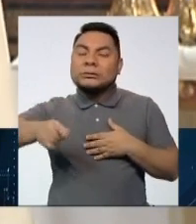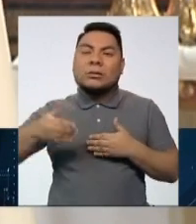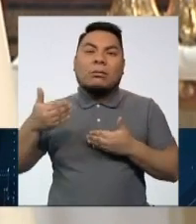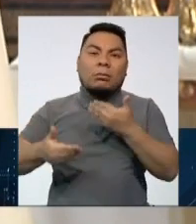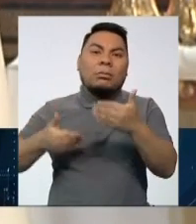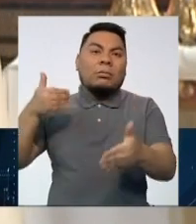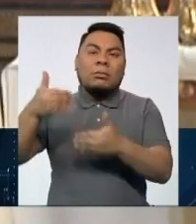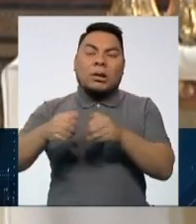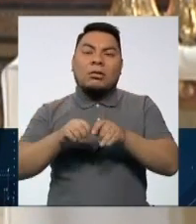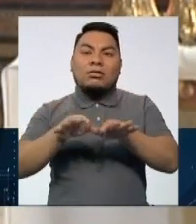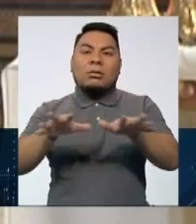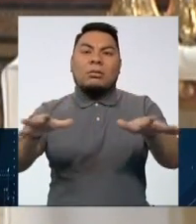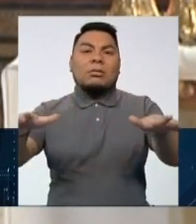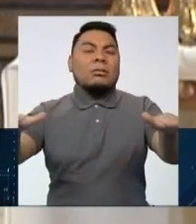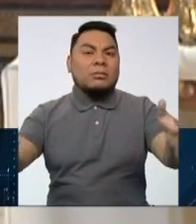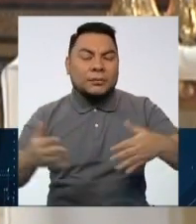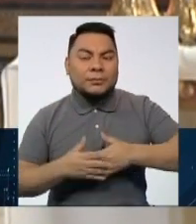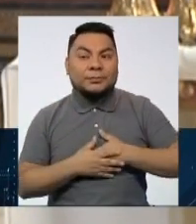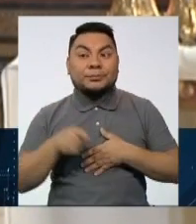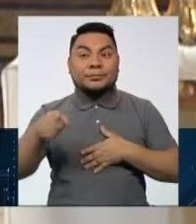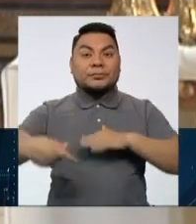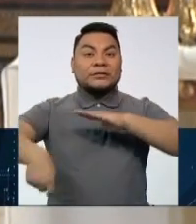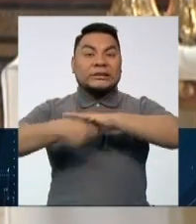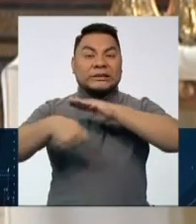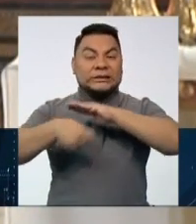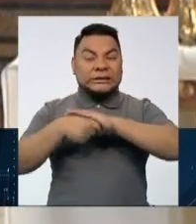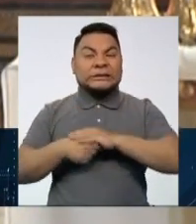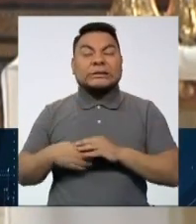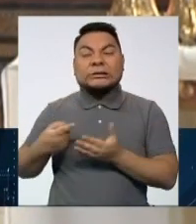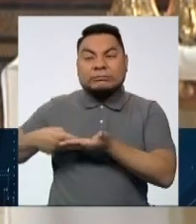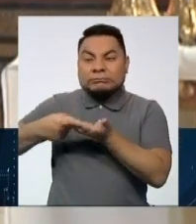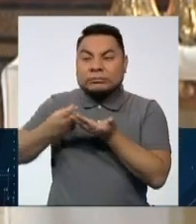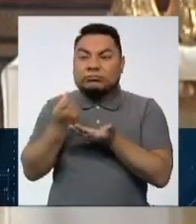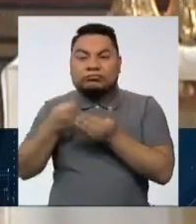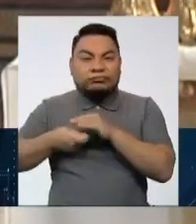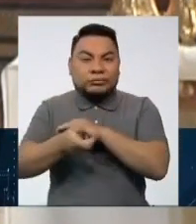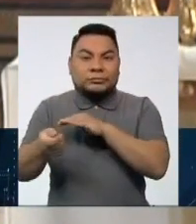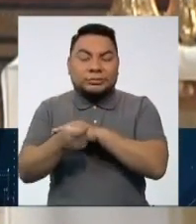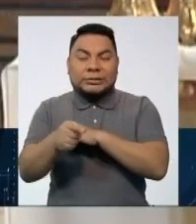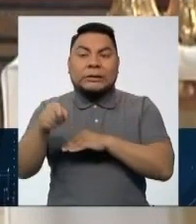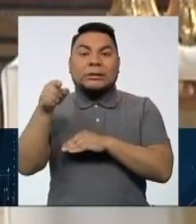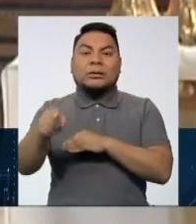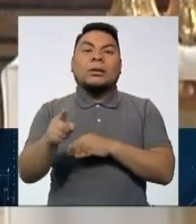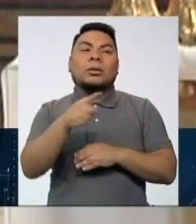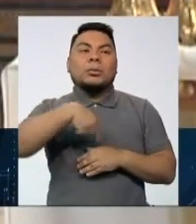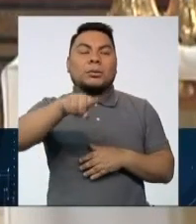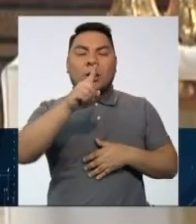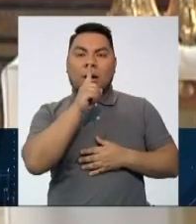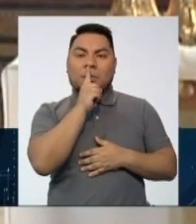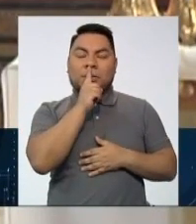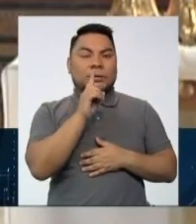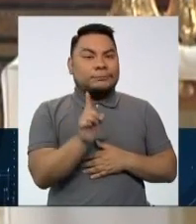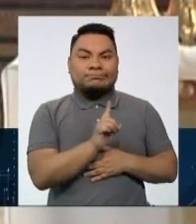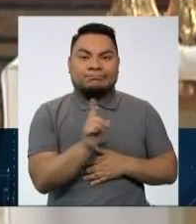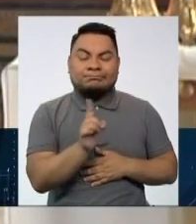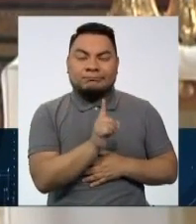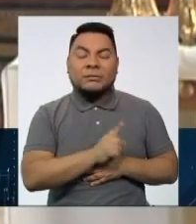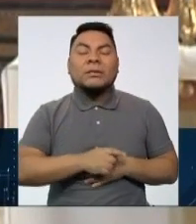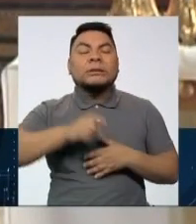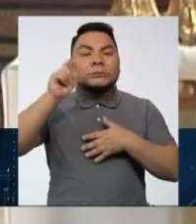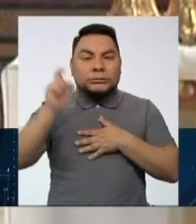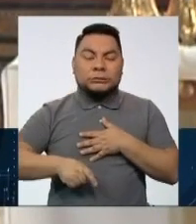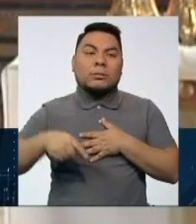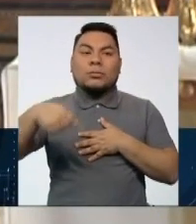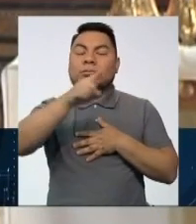tiene límites. La corrupción no se combate con el silencio. Debemos hablar